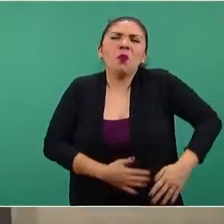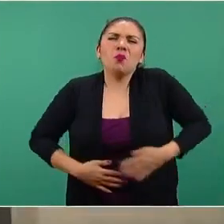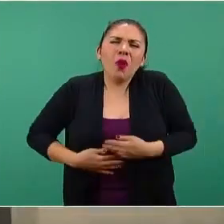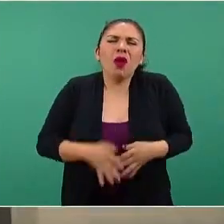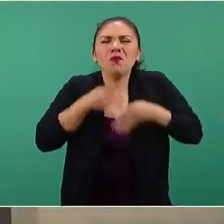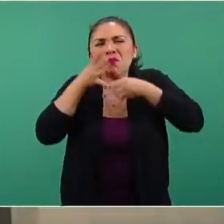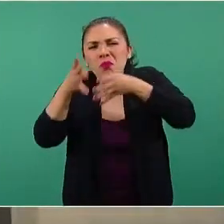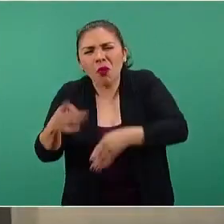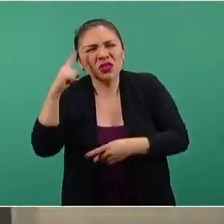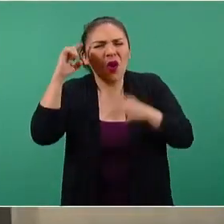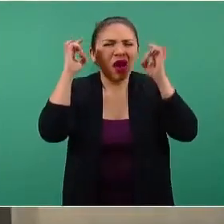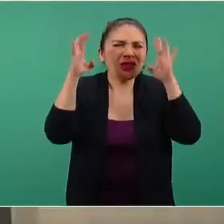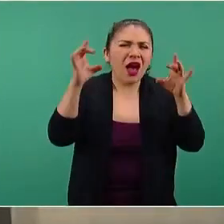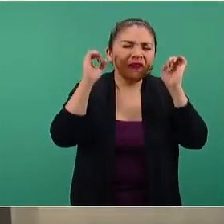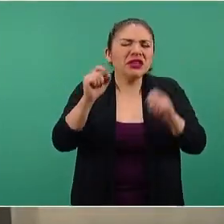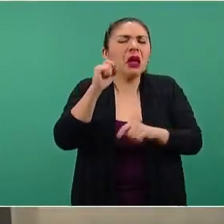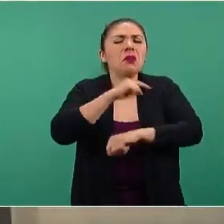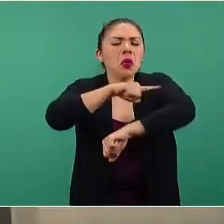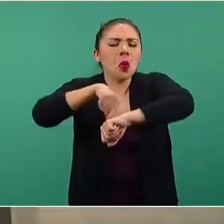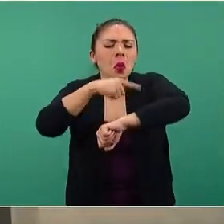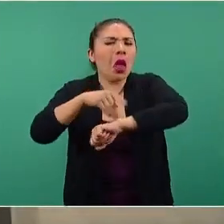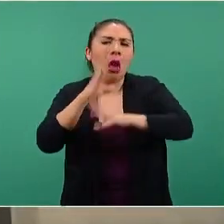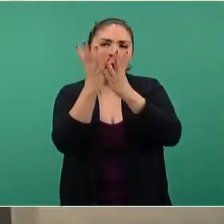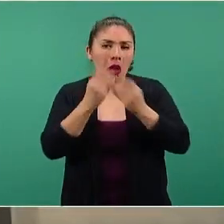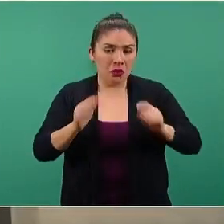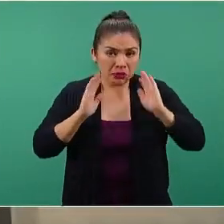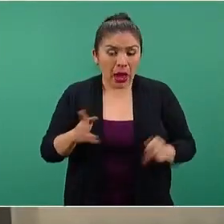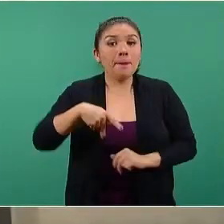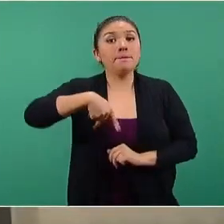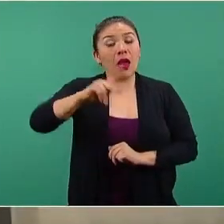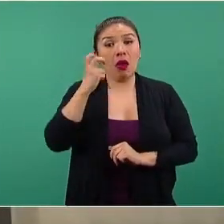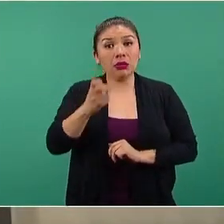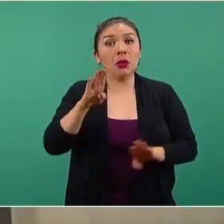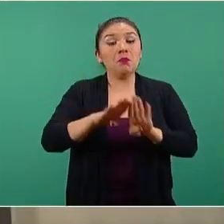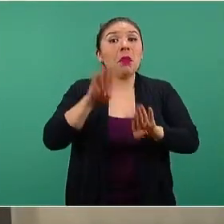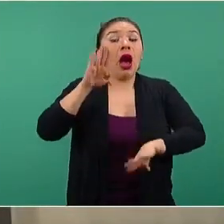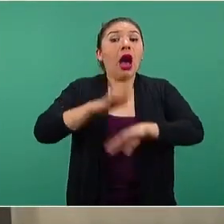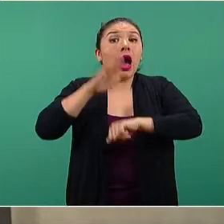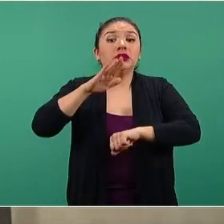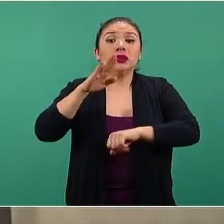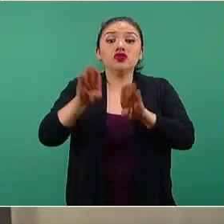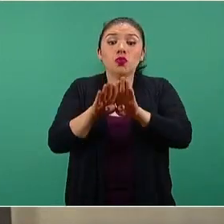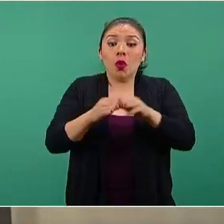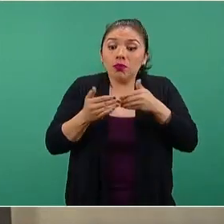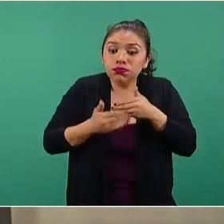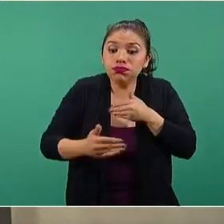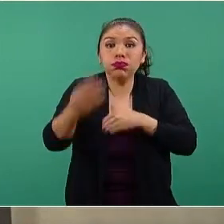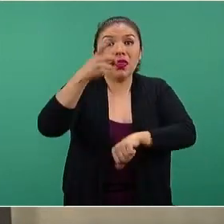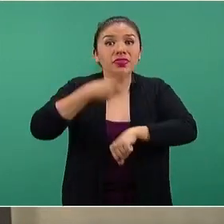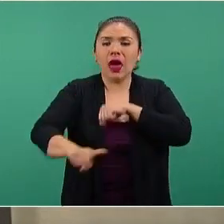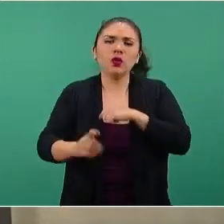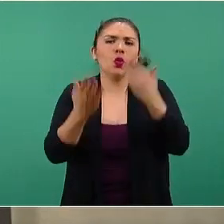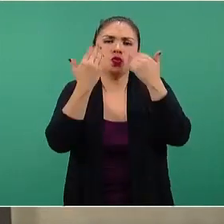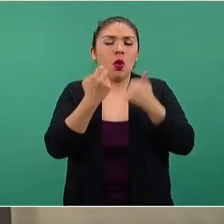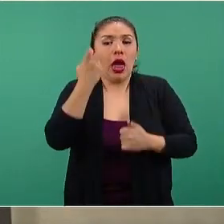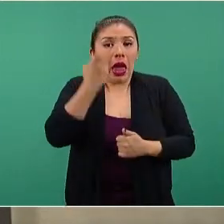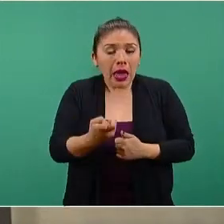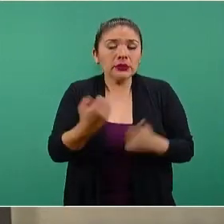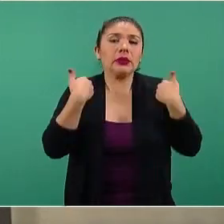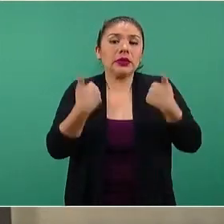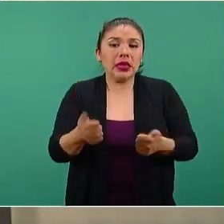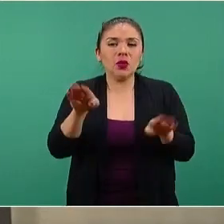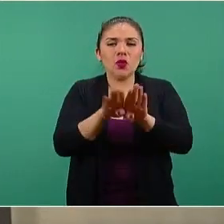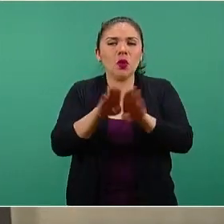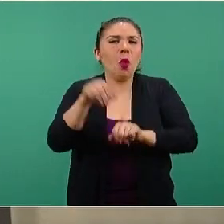dolor de cabeza, que duran algunas pocas horas y no han dejado ninguna secuela, ningún daño permanente. Lo que nos lleva a concluir lo que